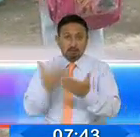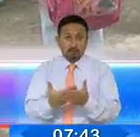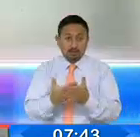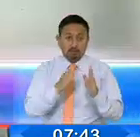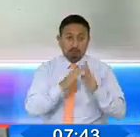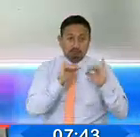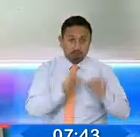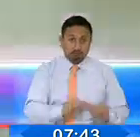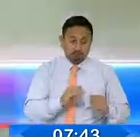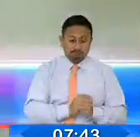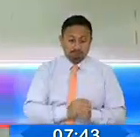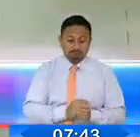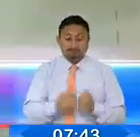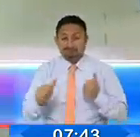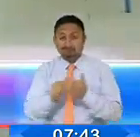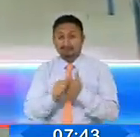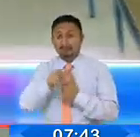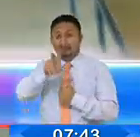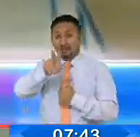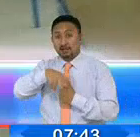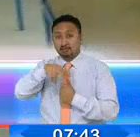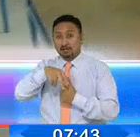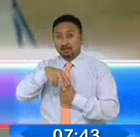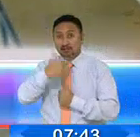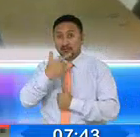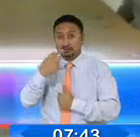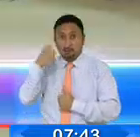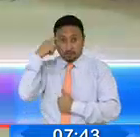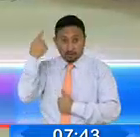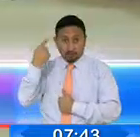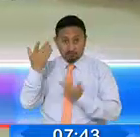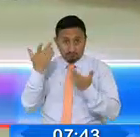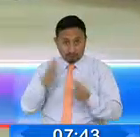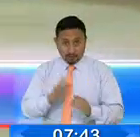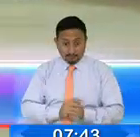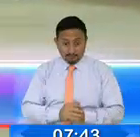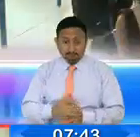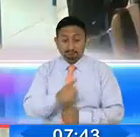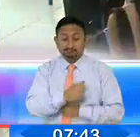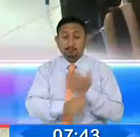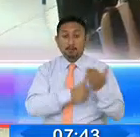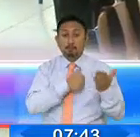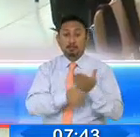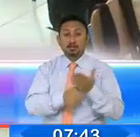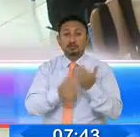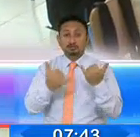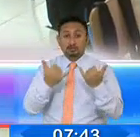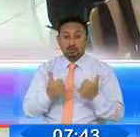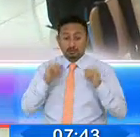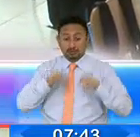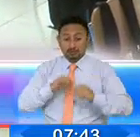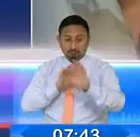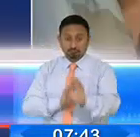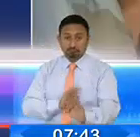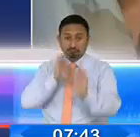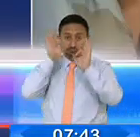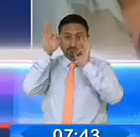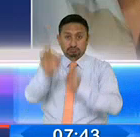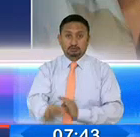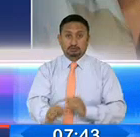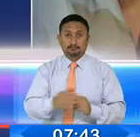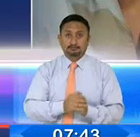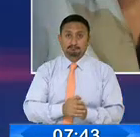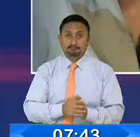A menos de 3 meses de culminar el periodo de este gobierno, esta cartera de Estado se alista para el cambio. Además,